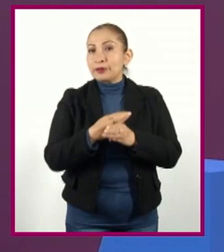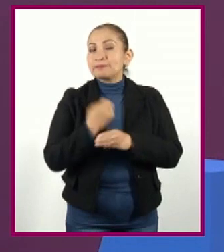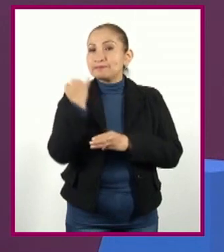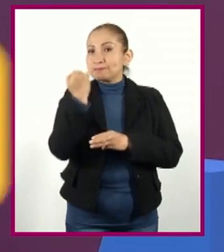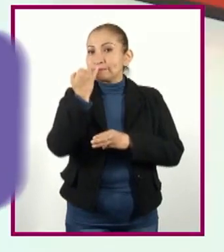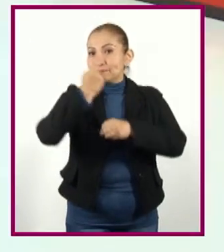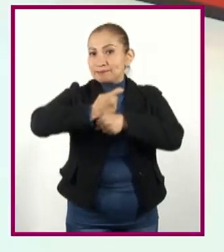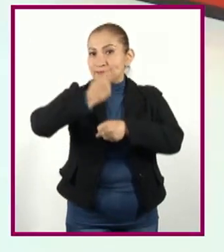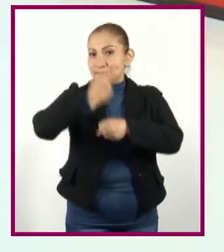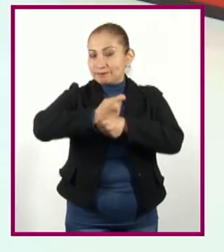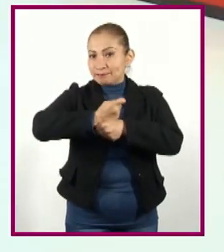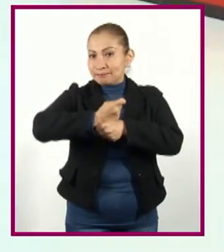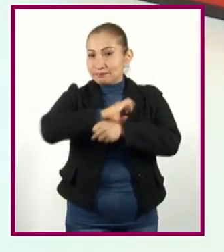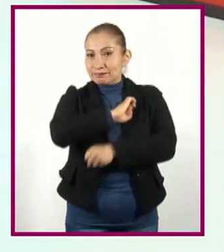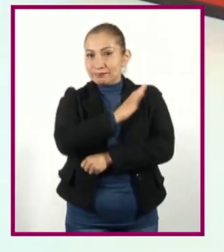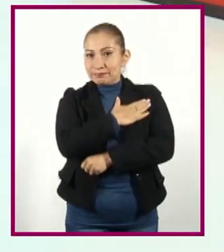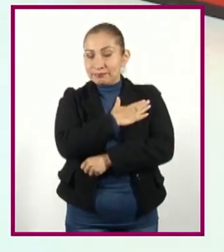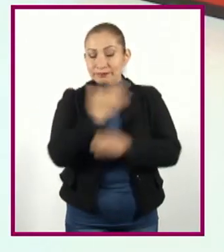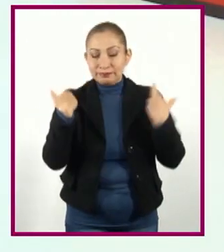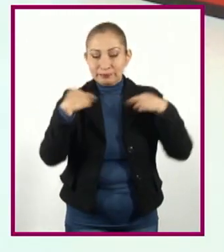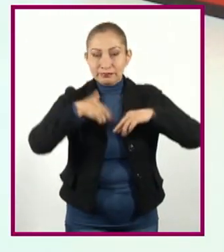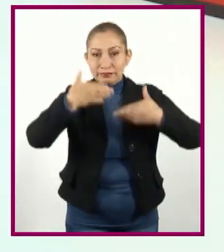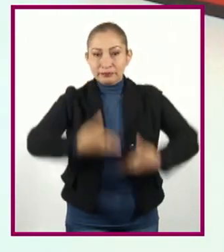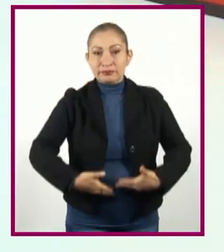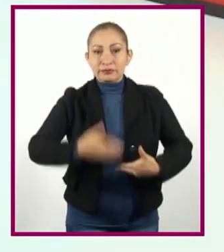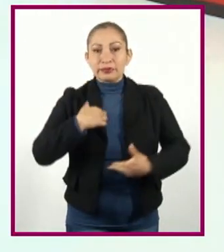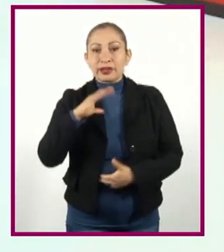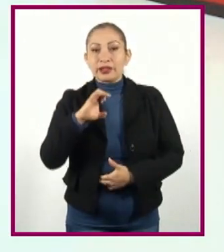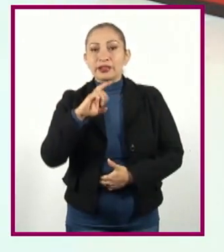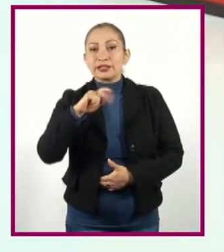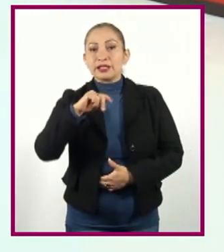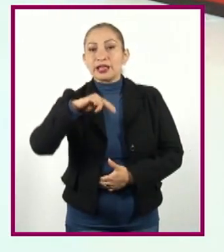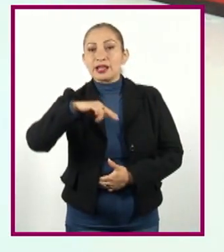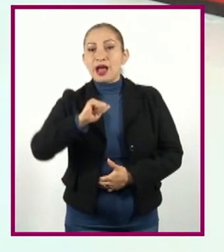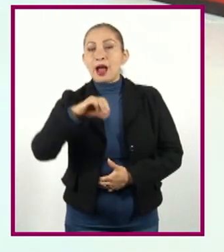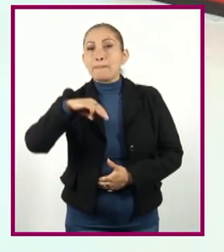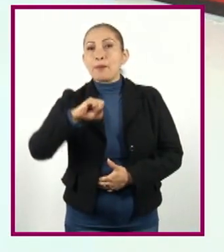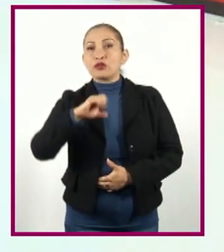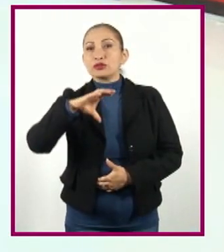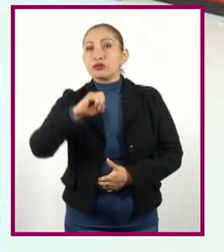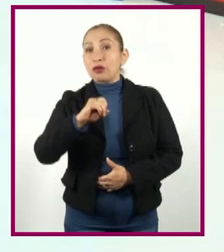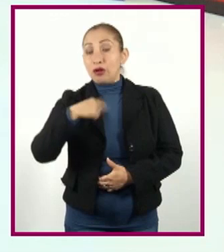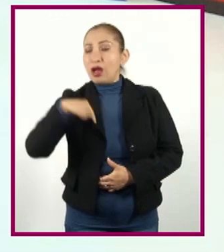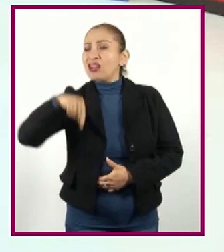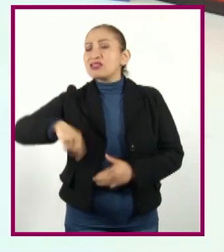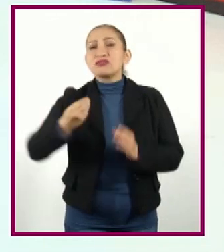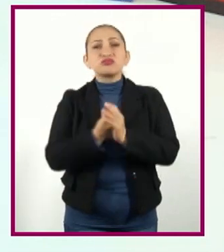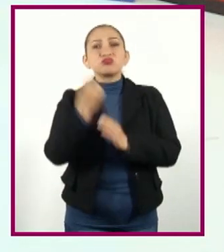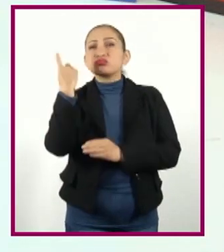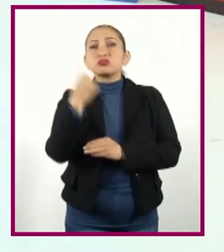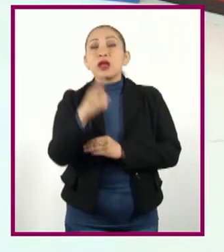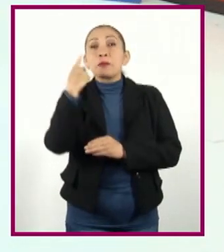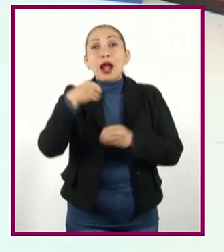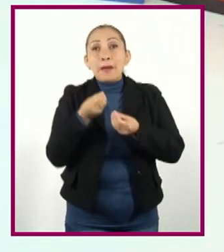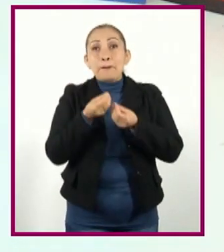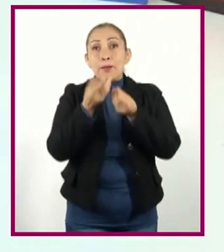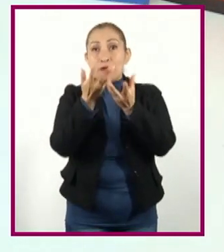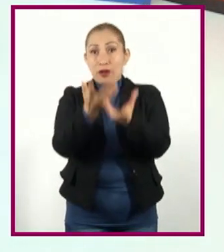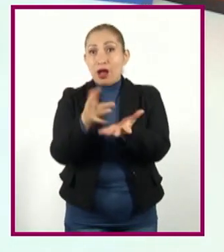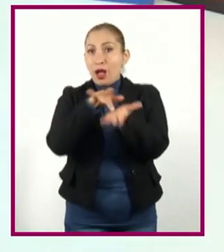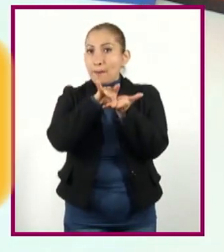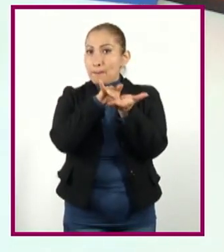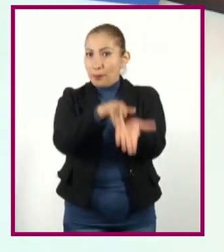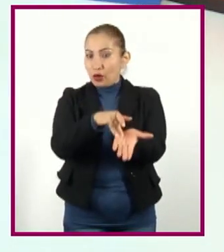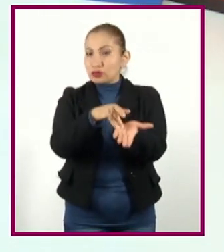materna. Soy la profesora Cristina Mosco Alfonso y quiero recordarles que el objetivo de estas sesiones es proporcionarles un